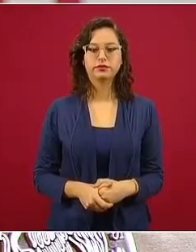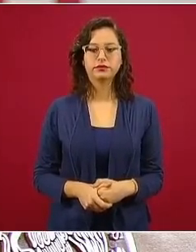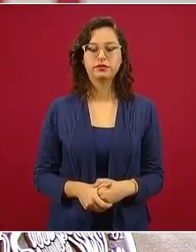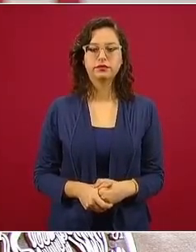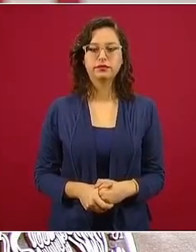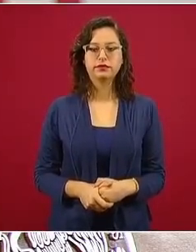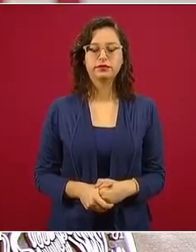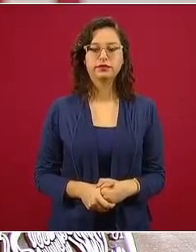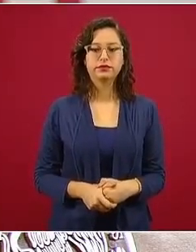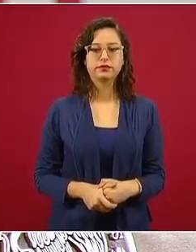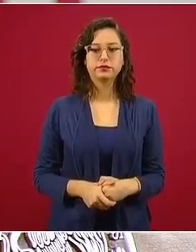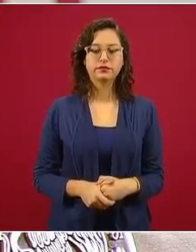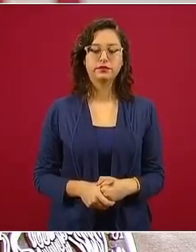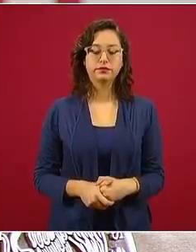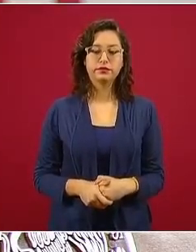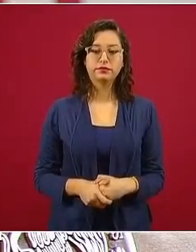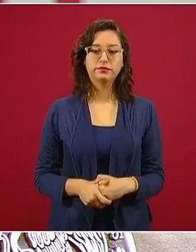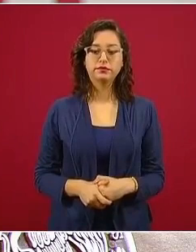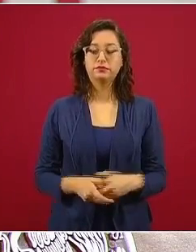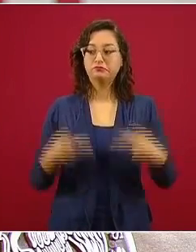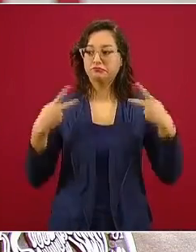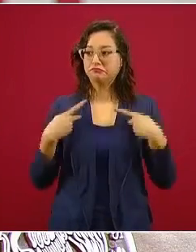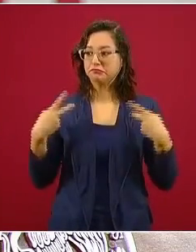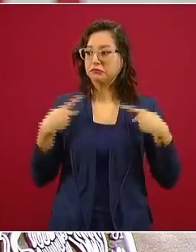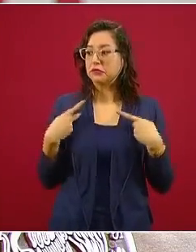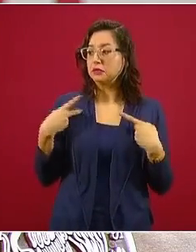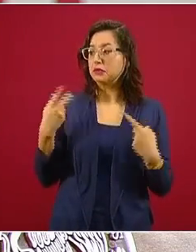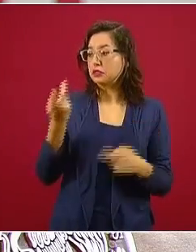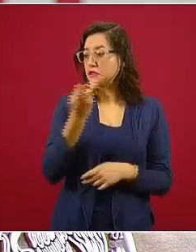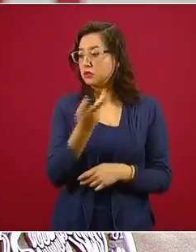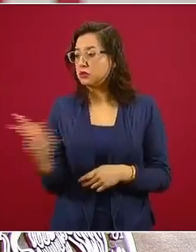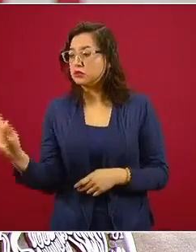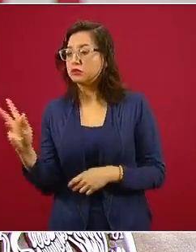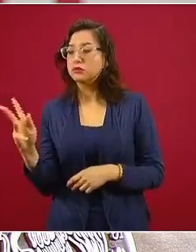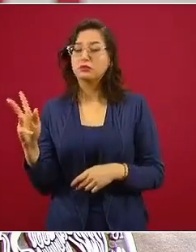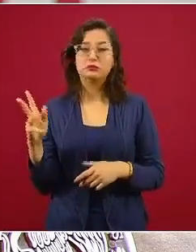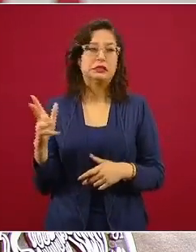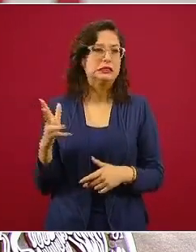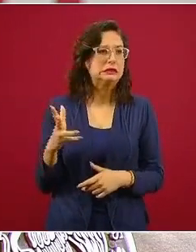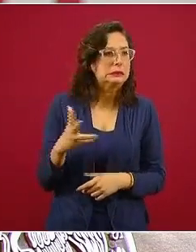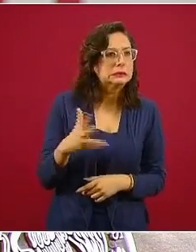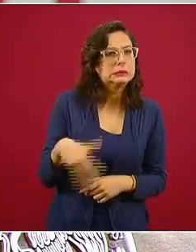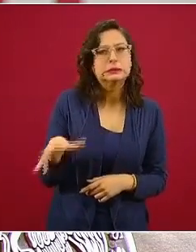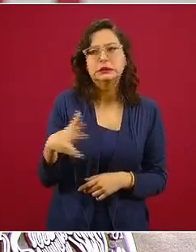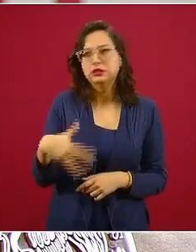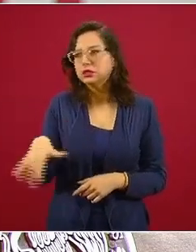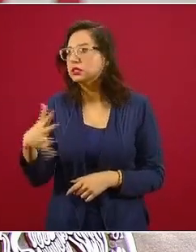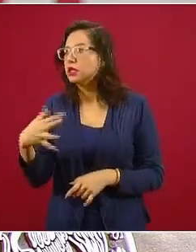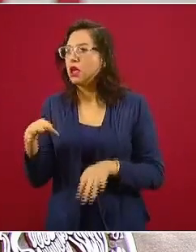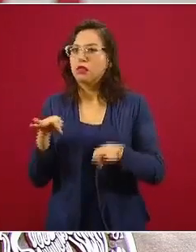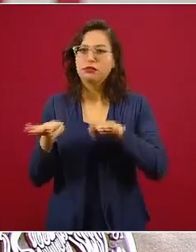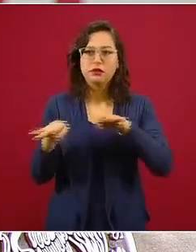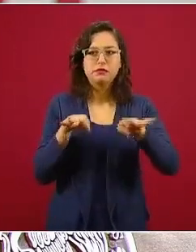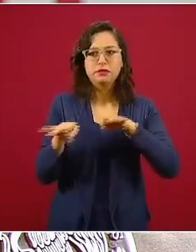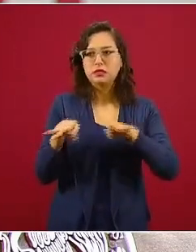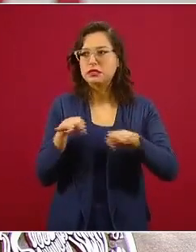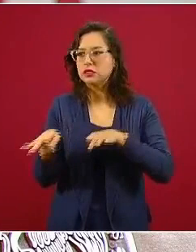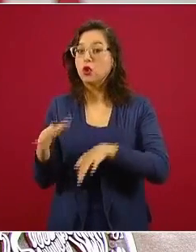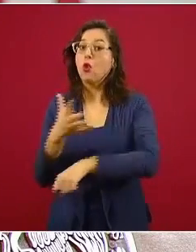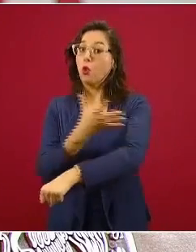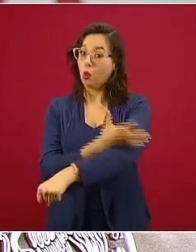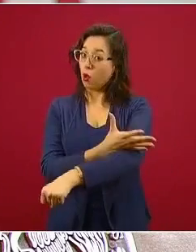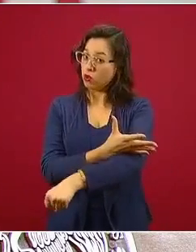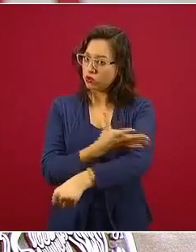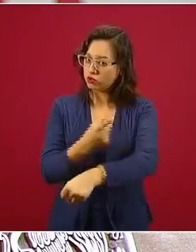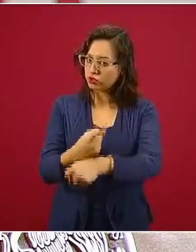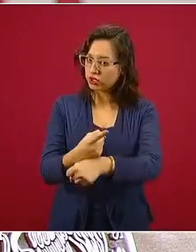quienes se buscan la vida como pueden, en la calle, de manera